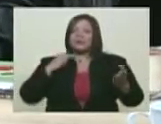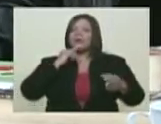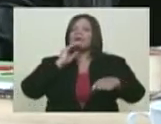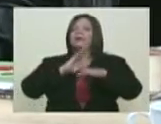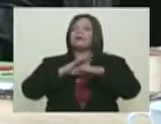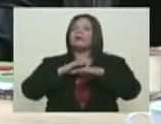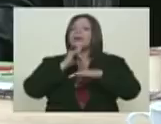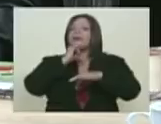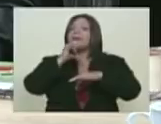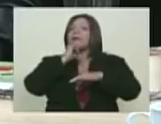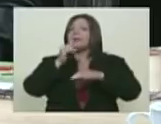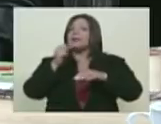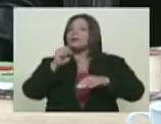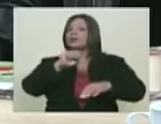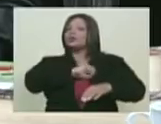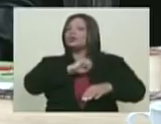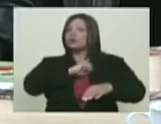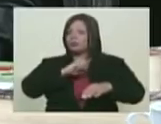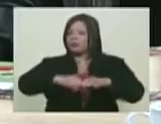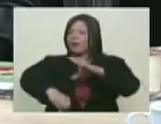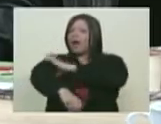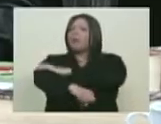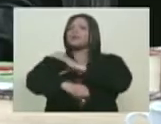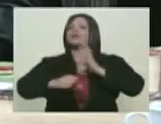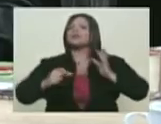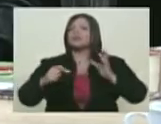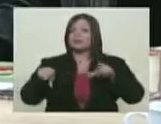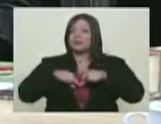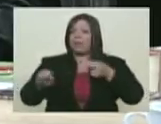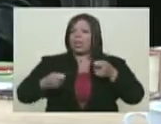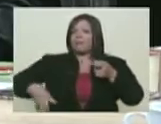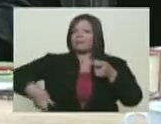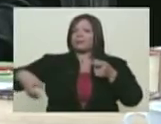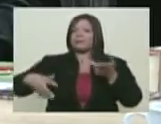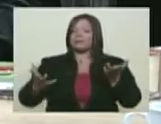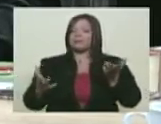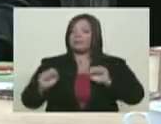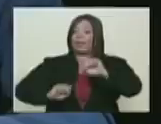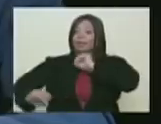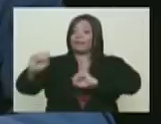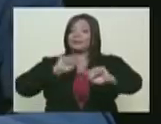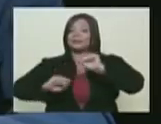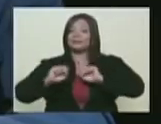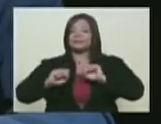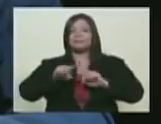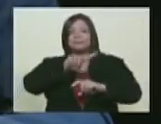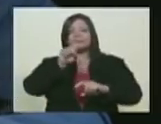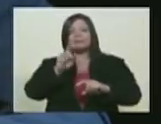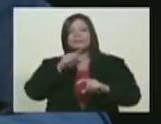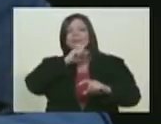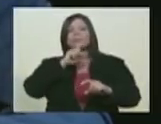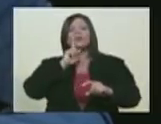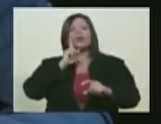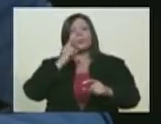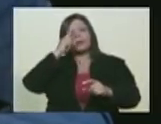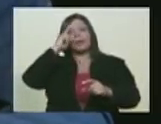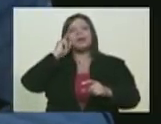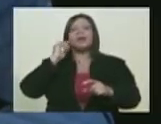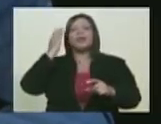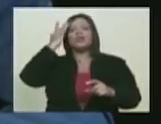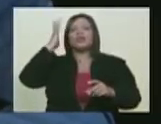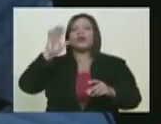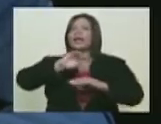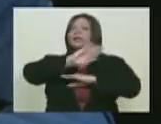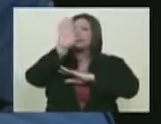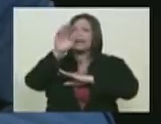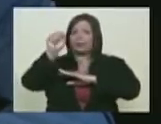les metieran un susto a los oligarcas, ahora que bueno, se van a tener que poner en la defensiva. Fíjate, Paco Ignacio, tú mencionaste que no crees en el